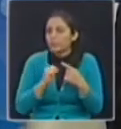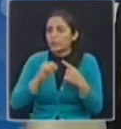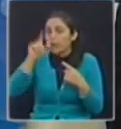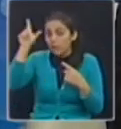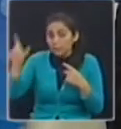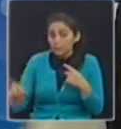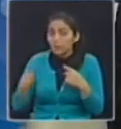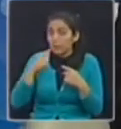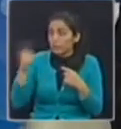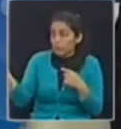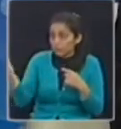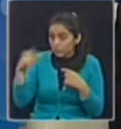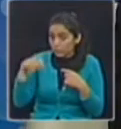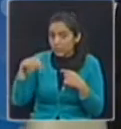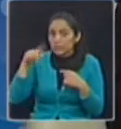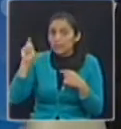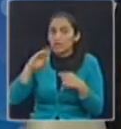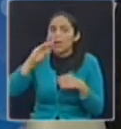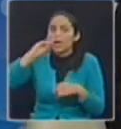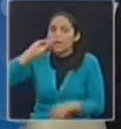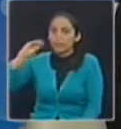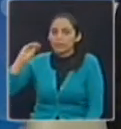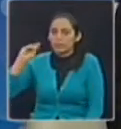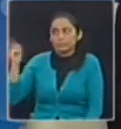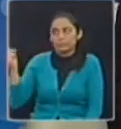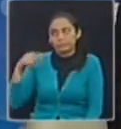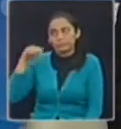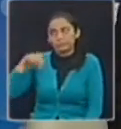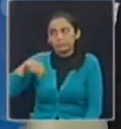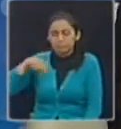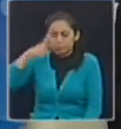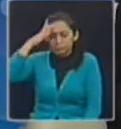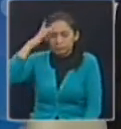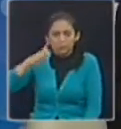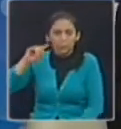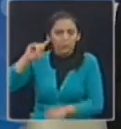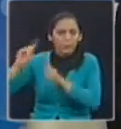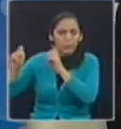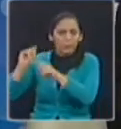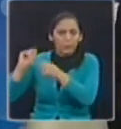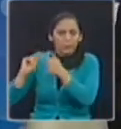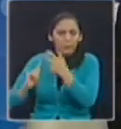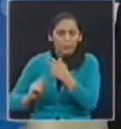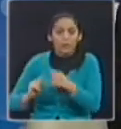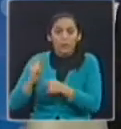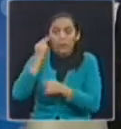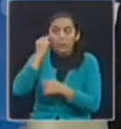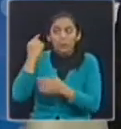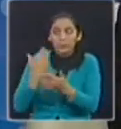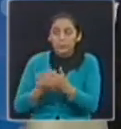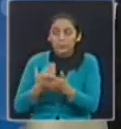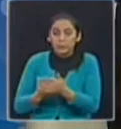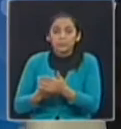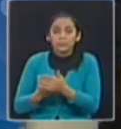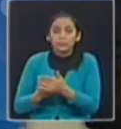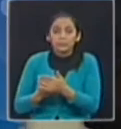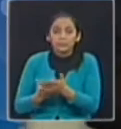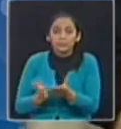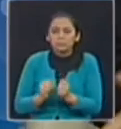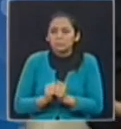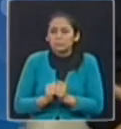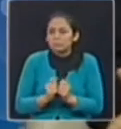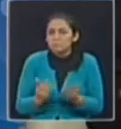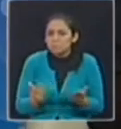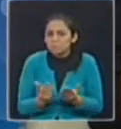las razones por las cuales va a ser interpelado por la Asamblea presentando las pruebas. ¿Qué es lo que se está presentando? Se presentan